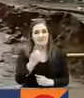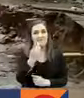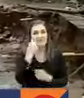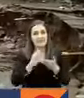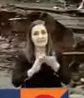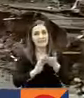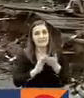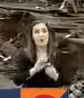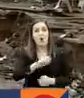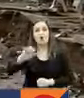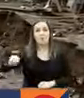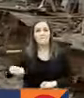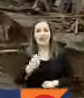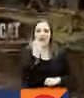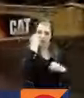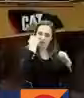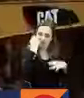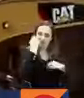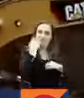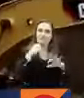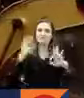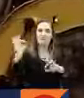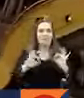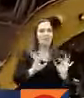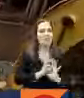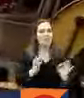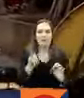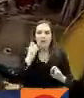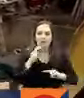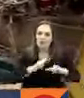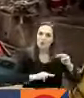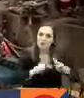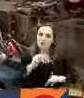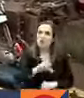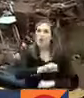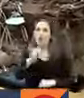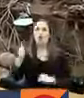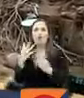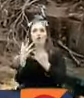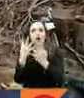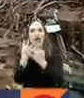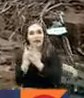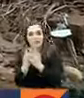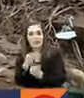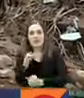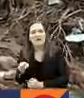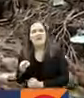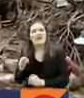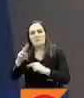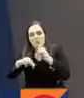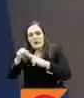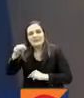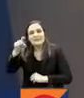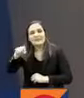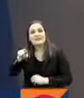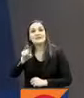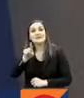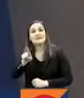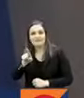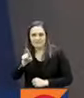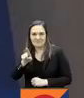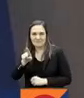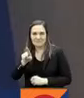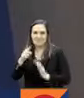mercado aún no comienza su construcción, al igual que las nuevas obras para la construcción de la cárcel por un valor de 70.000 millones de pesos. Seguimos con